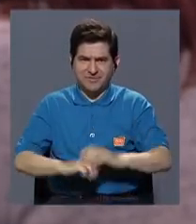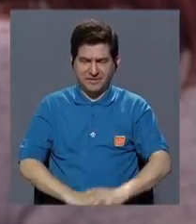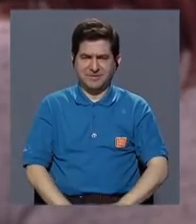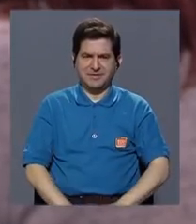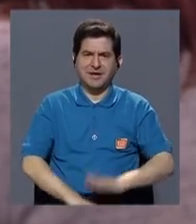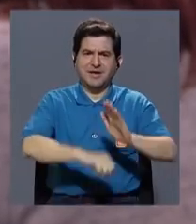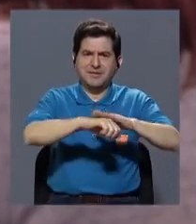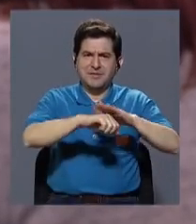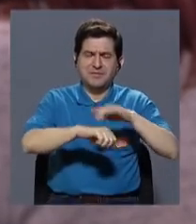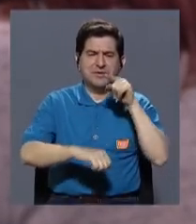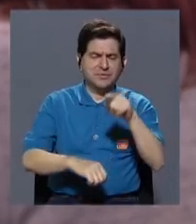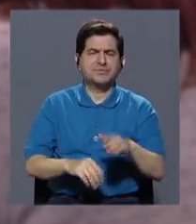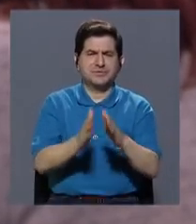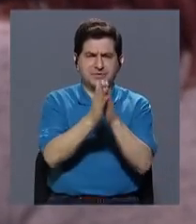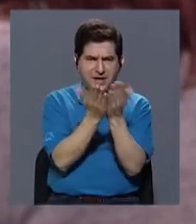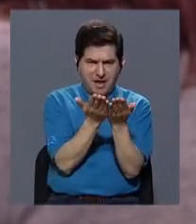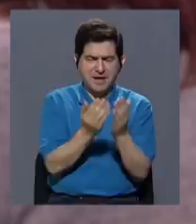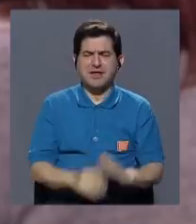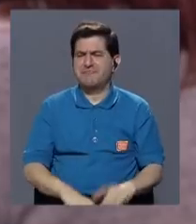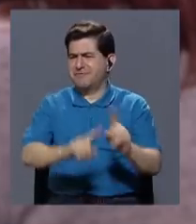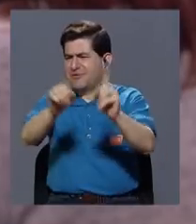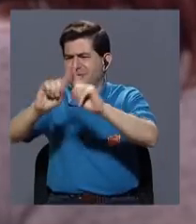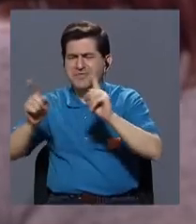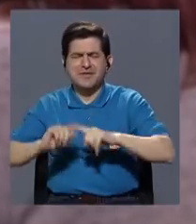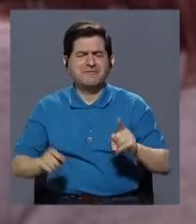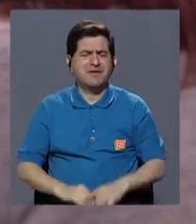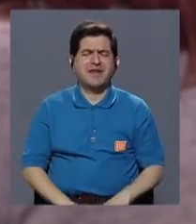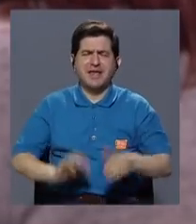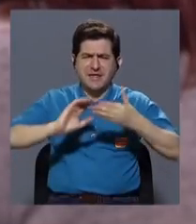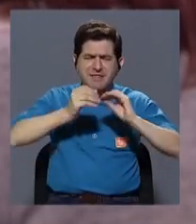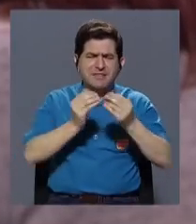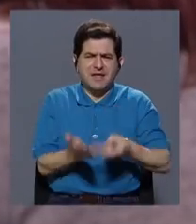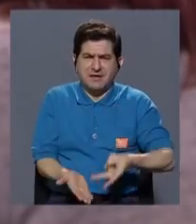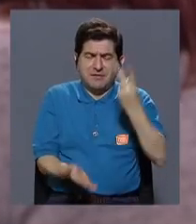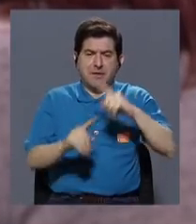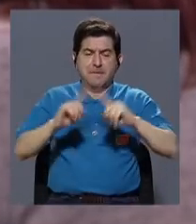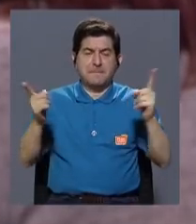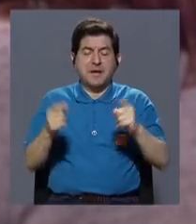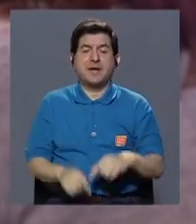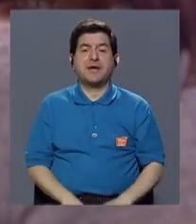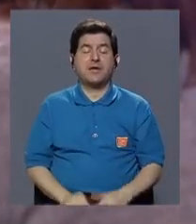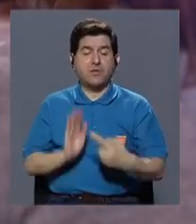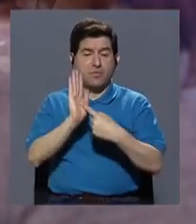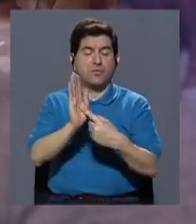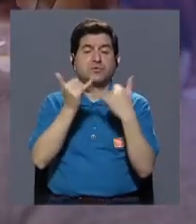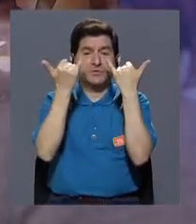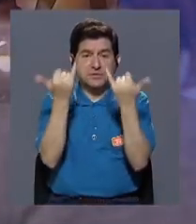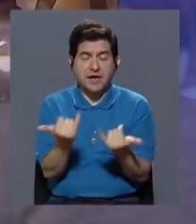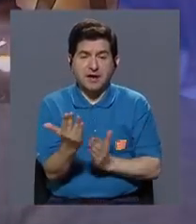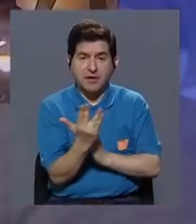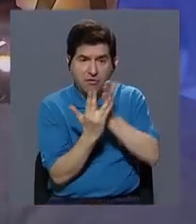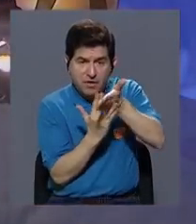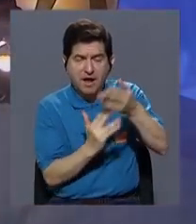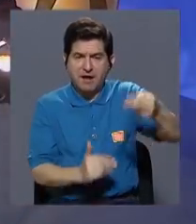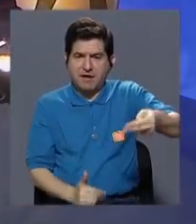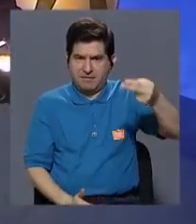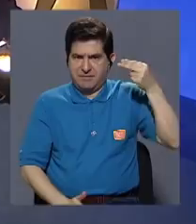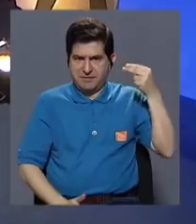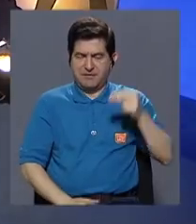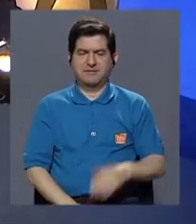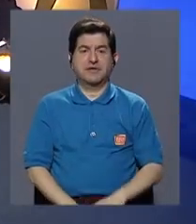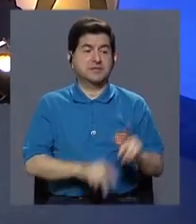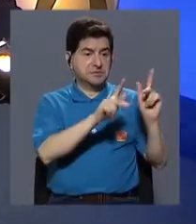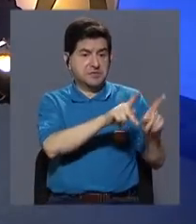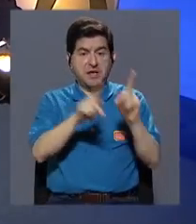nos suministradas en este libro una gran cantidad de datos muy valiosos pero que le damos un rostro a través de estas historias y eso hace